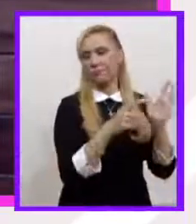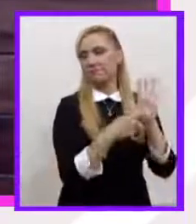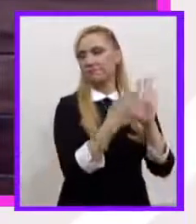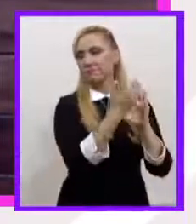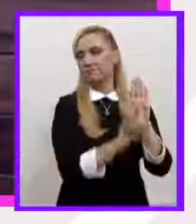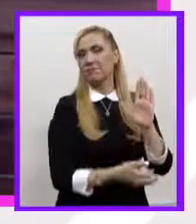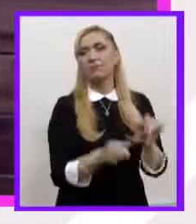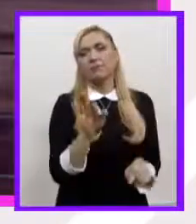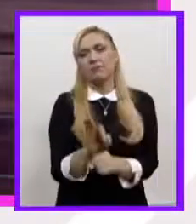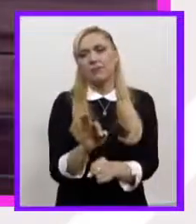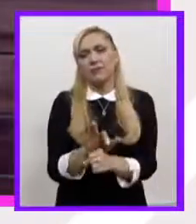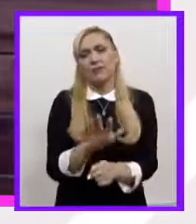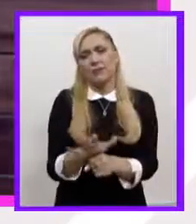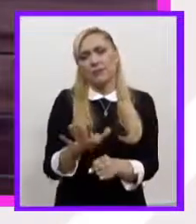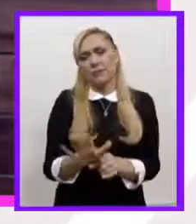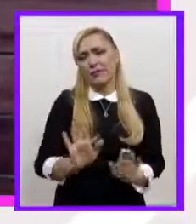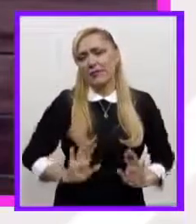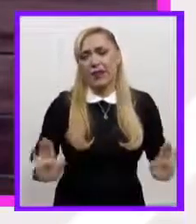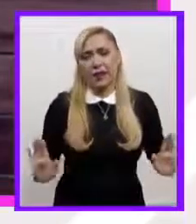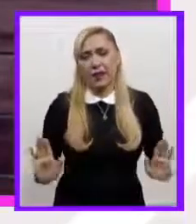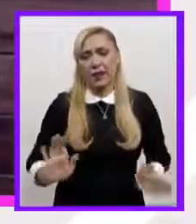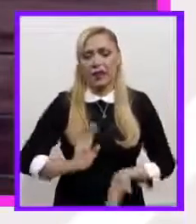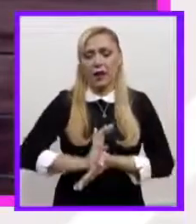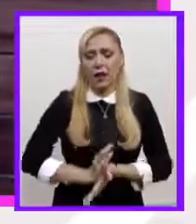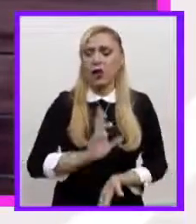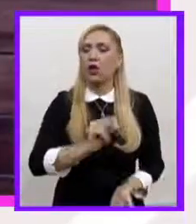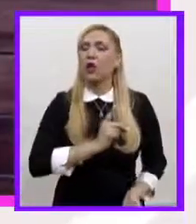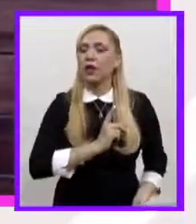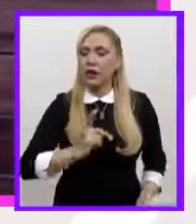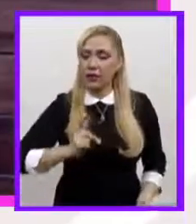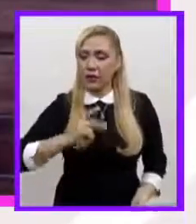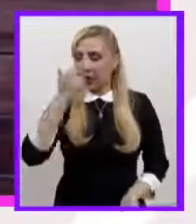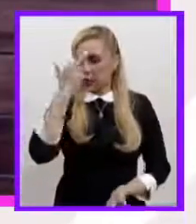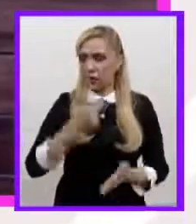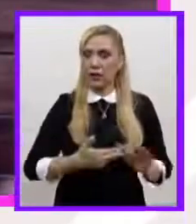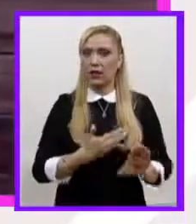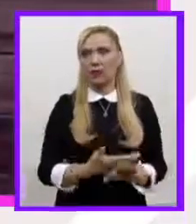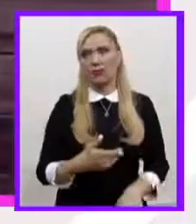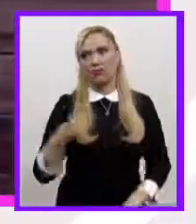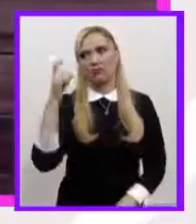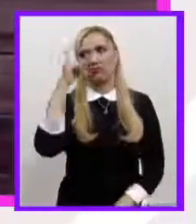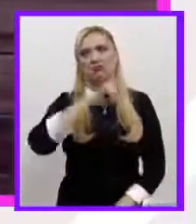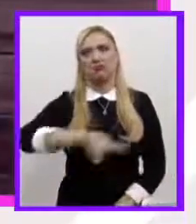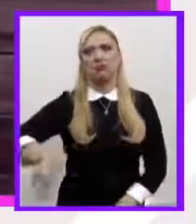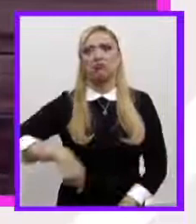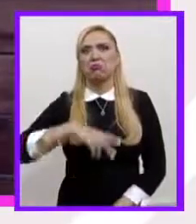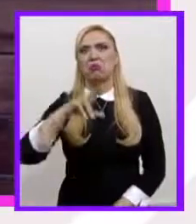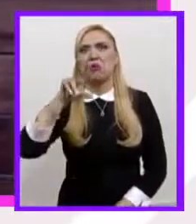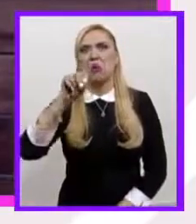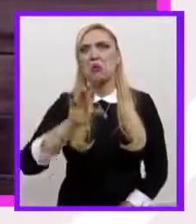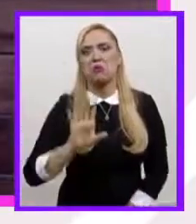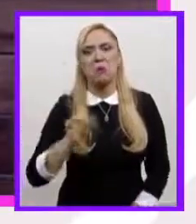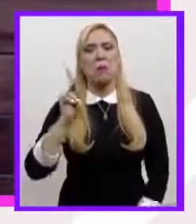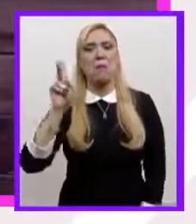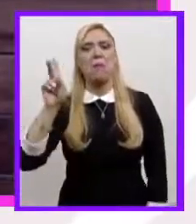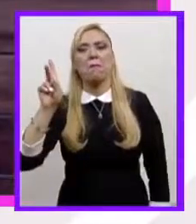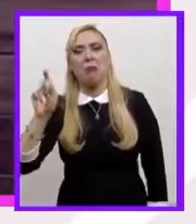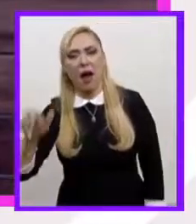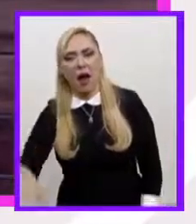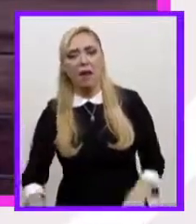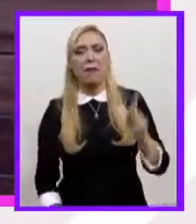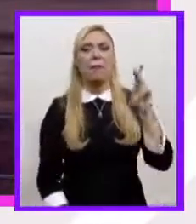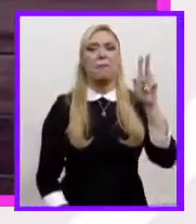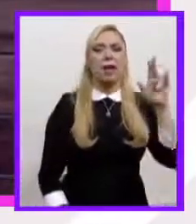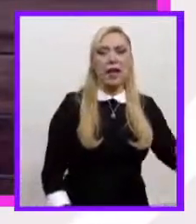supuestamente protege, ¿no? Que se discrimine o protege que se violente? Pues es muy difícil, nadie. Ahí todos, PAN, PRI, Morena,